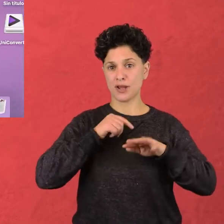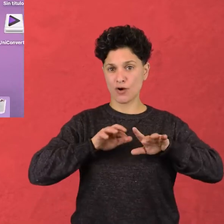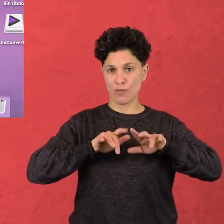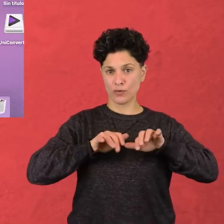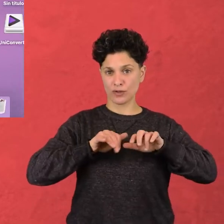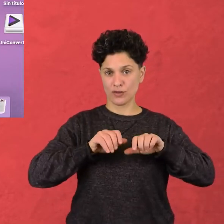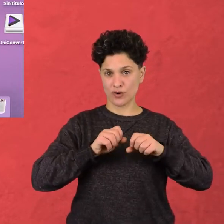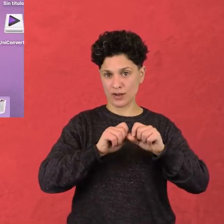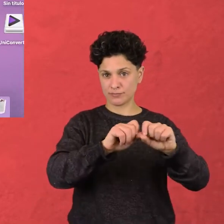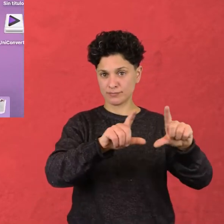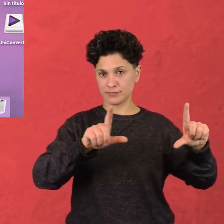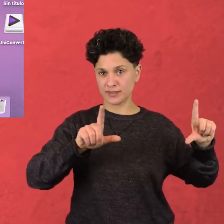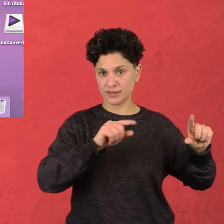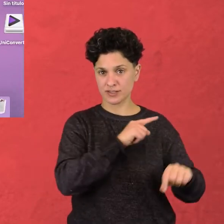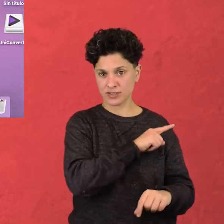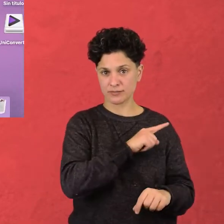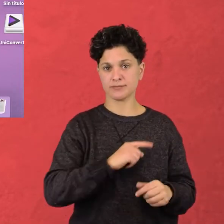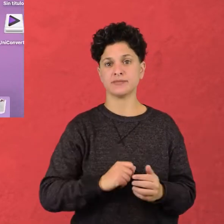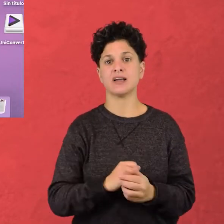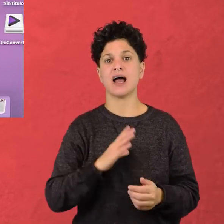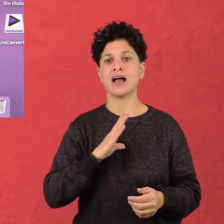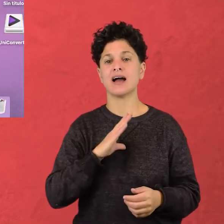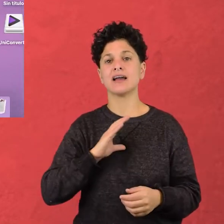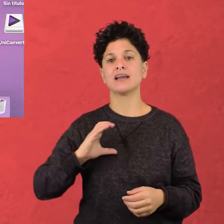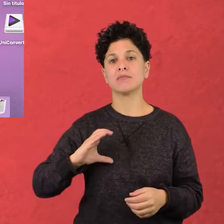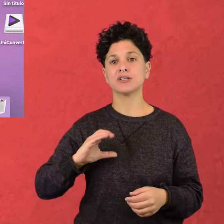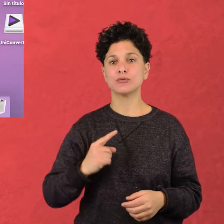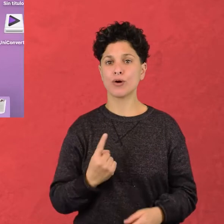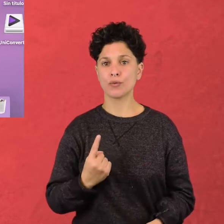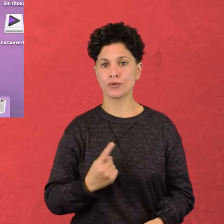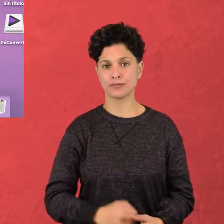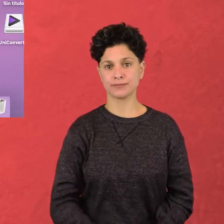donde tenemos acá el capítulo 1.